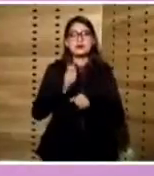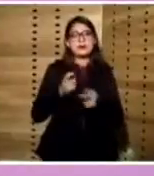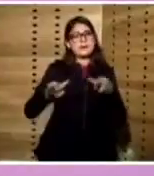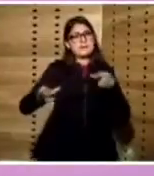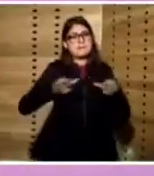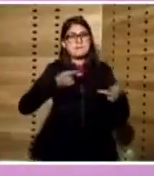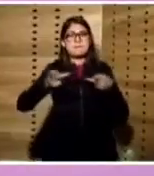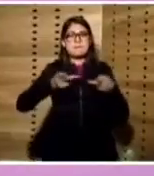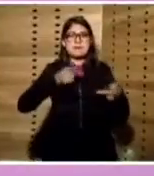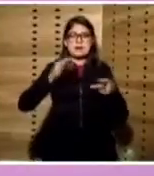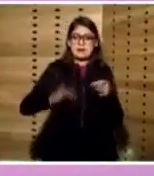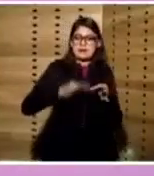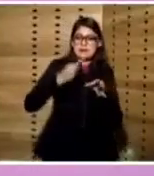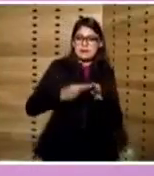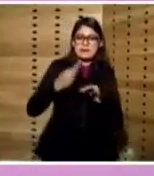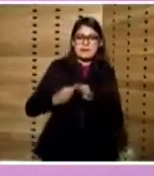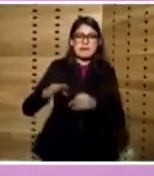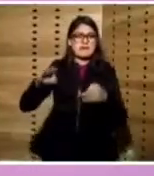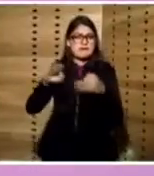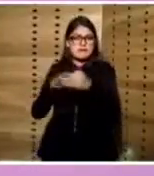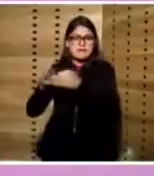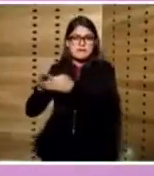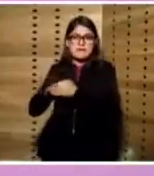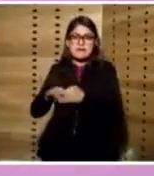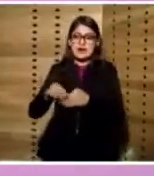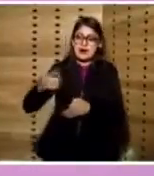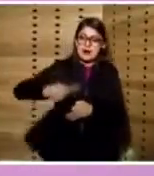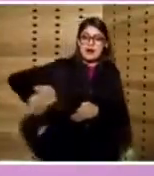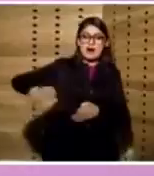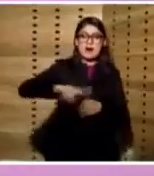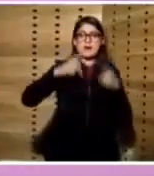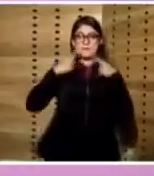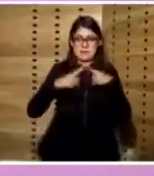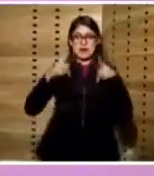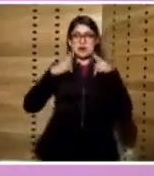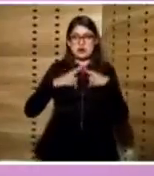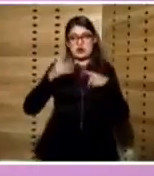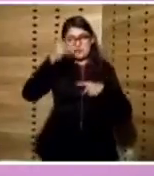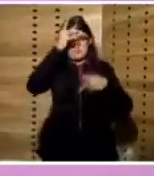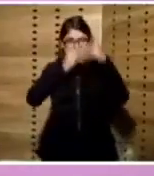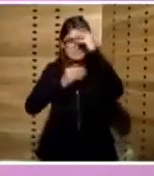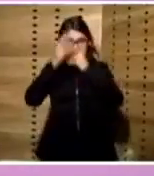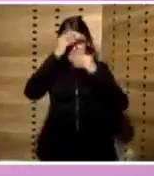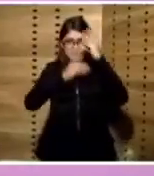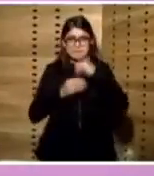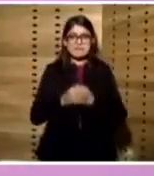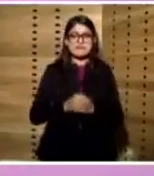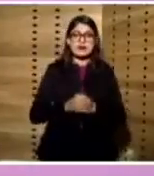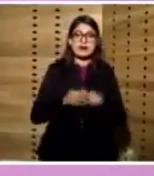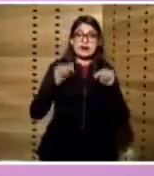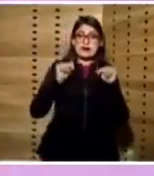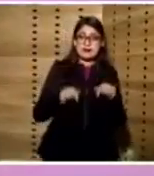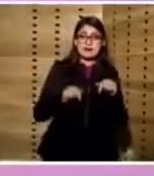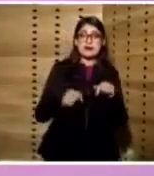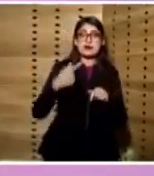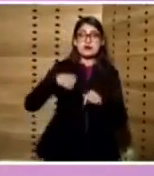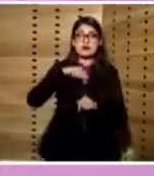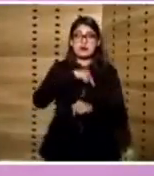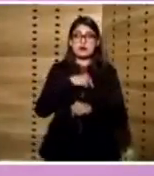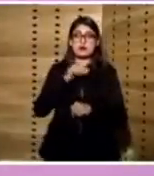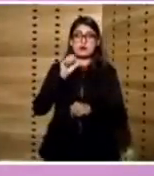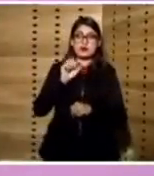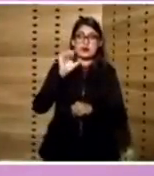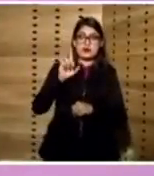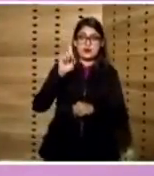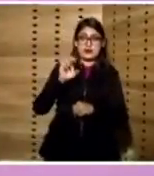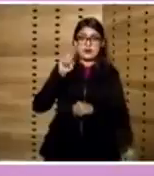constante de su personal. Para la Secretaría de la Defensa Nacional, todos los preceptos legales que integran el